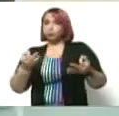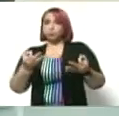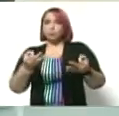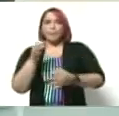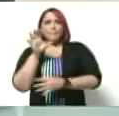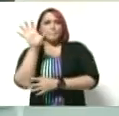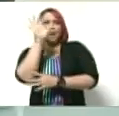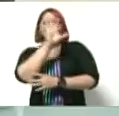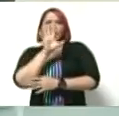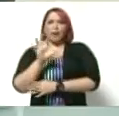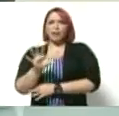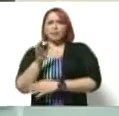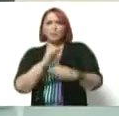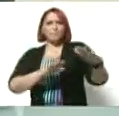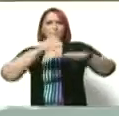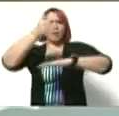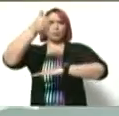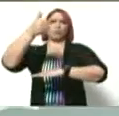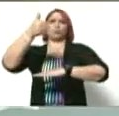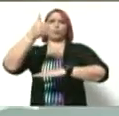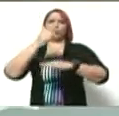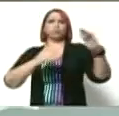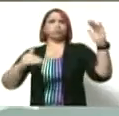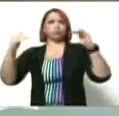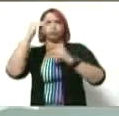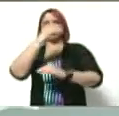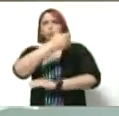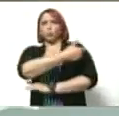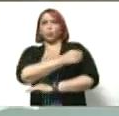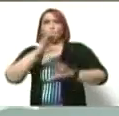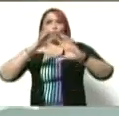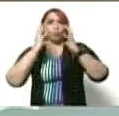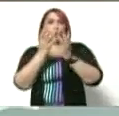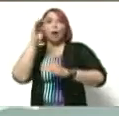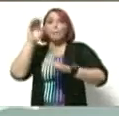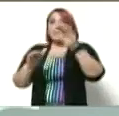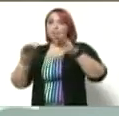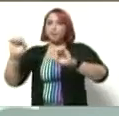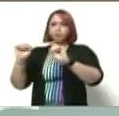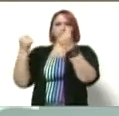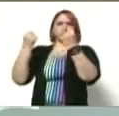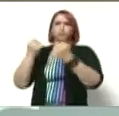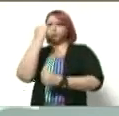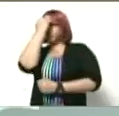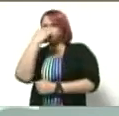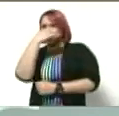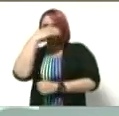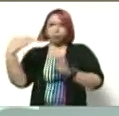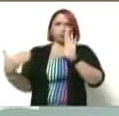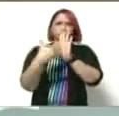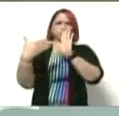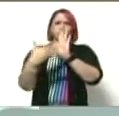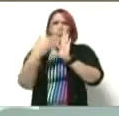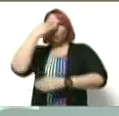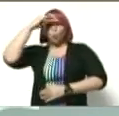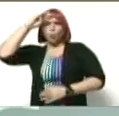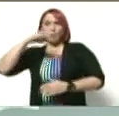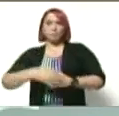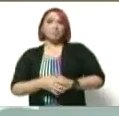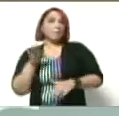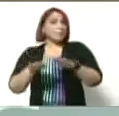países con mayor nivel de vacunación en el mundo a pesar del bloqueo criminal a pesar del bloqueo criminal